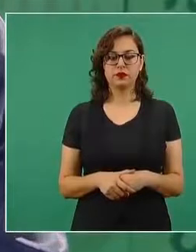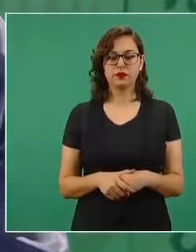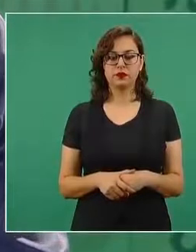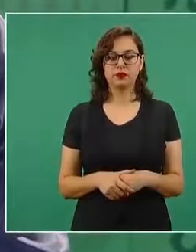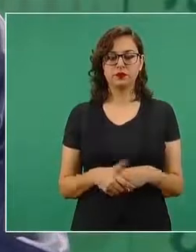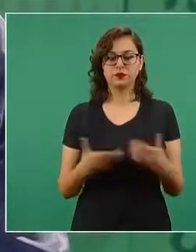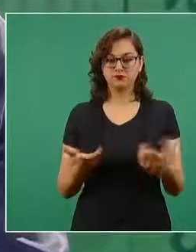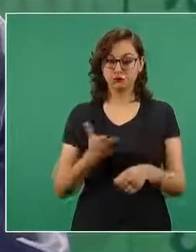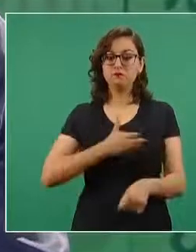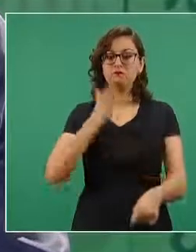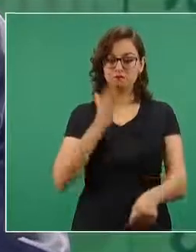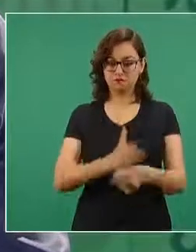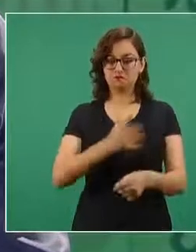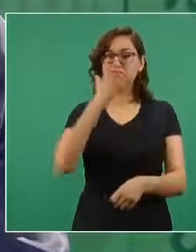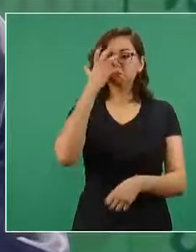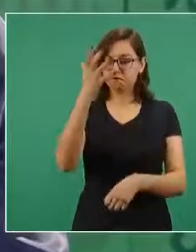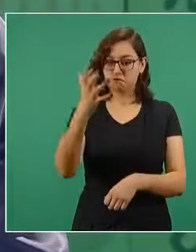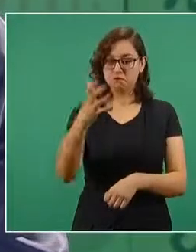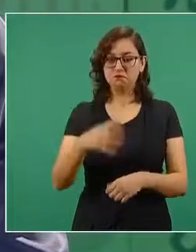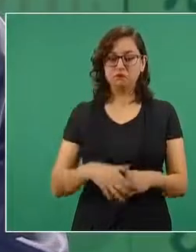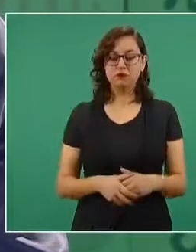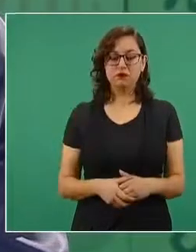que no hay impunidad.